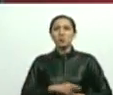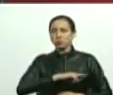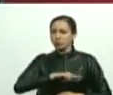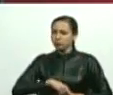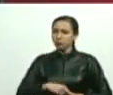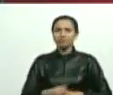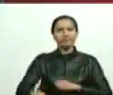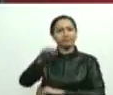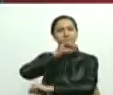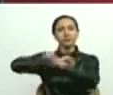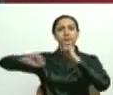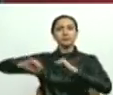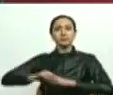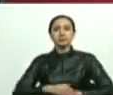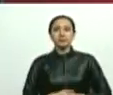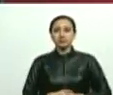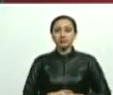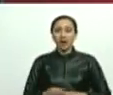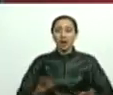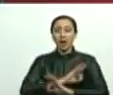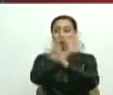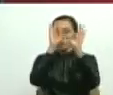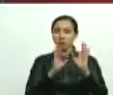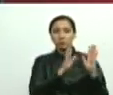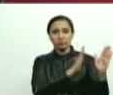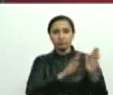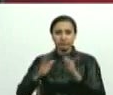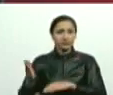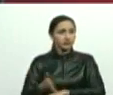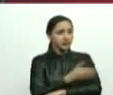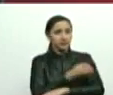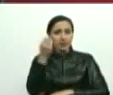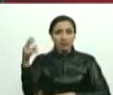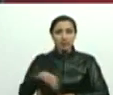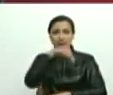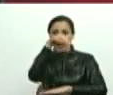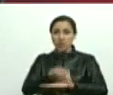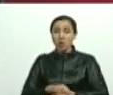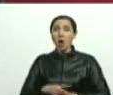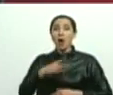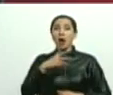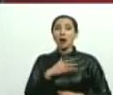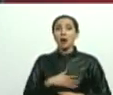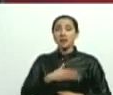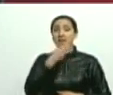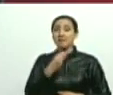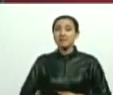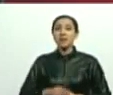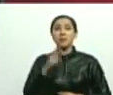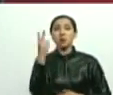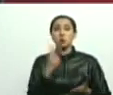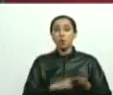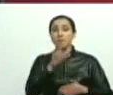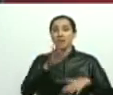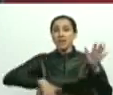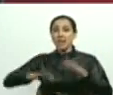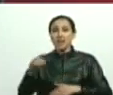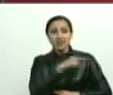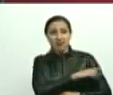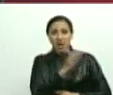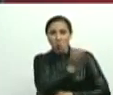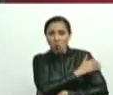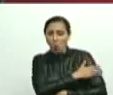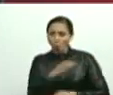ampliamente, como la etapa cuando ganaron la Asamblea Nacional en diciembre de 2015. Vinieron estos